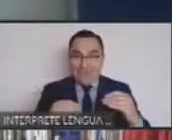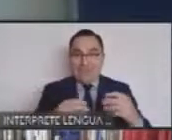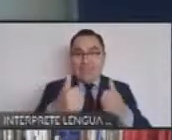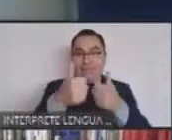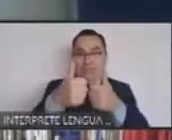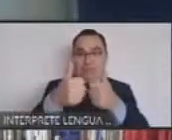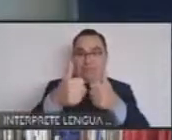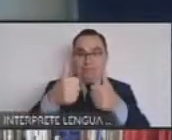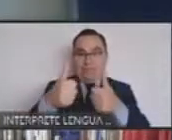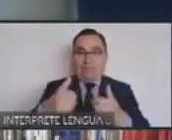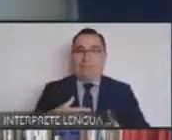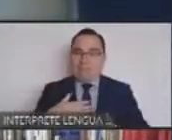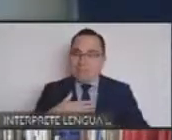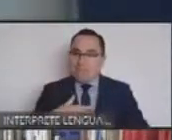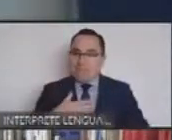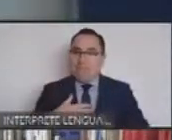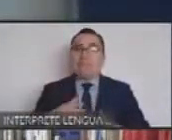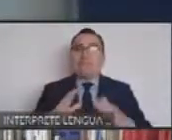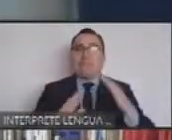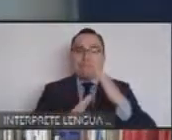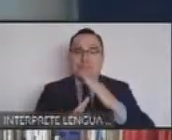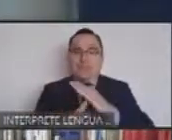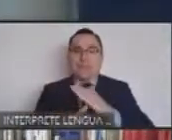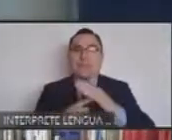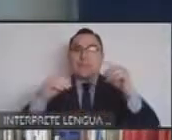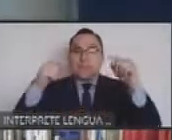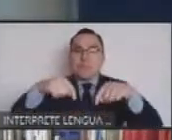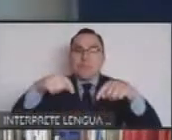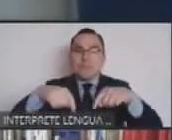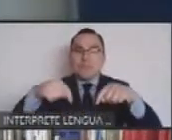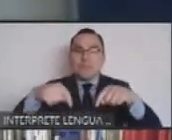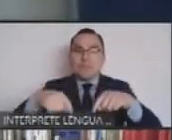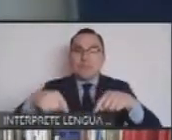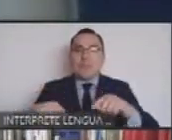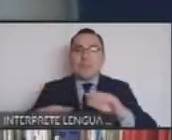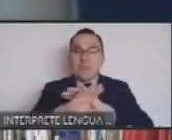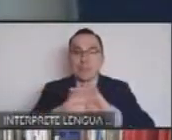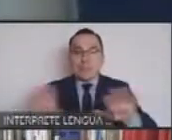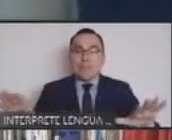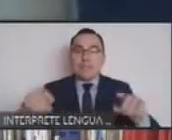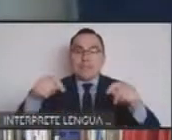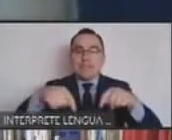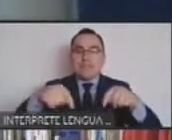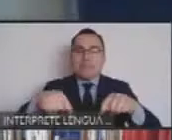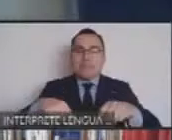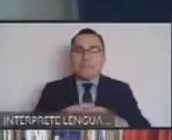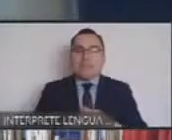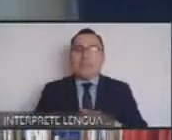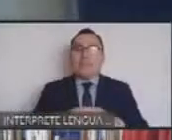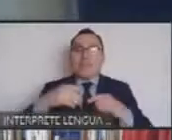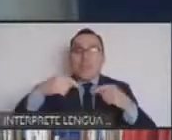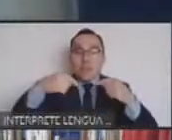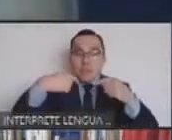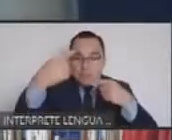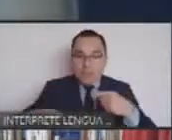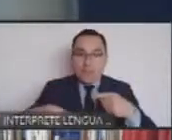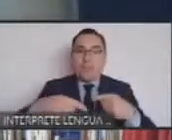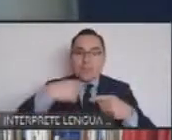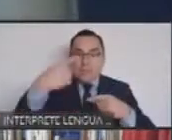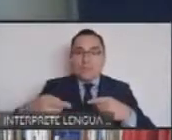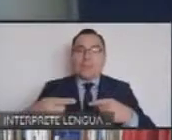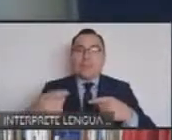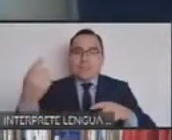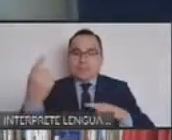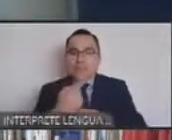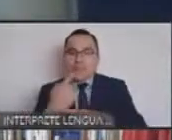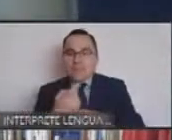preguntas más, pero tenemos que poner término a este panel para invitarlos a participar en